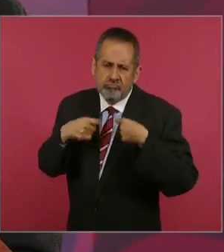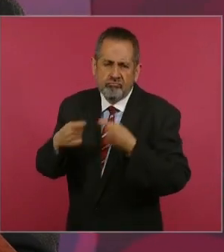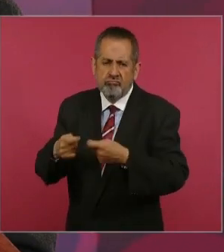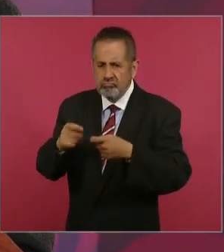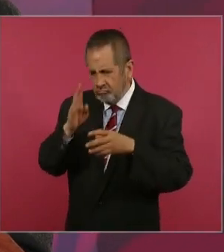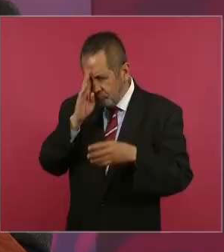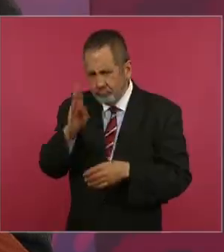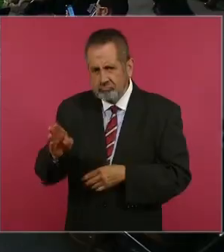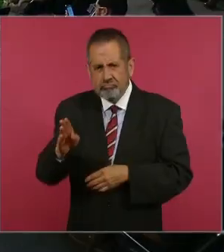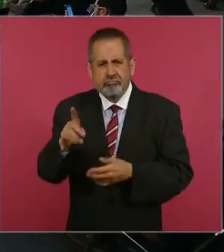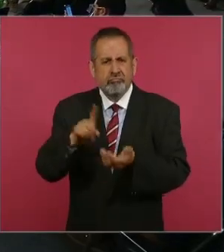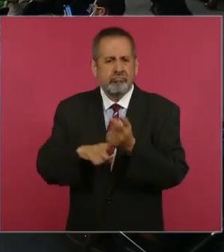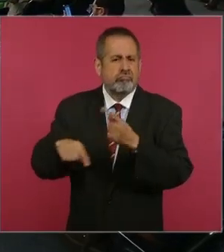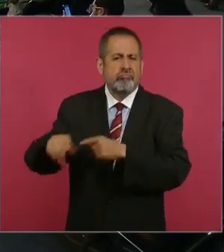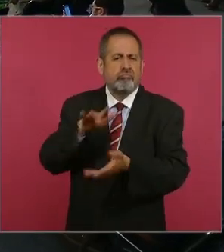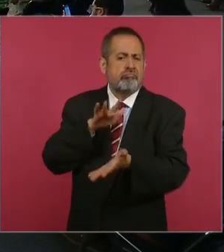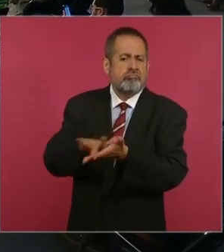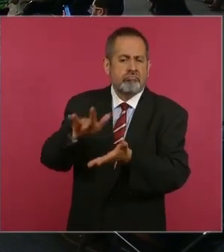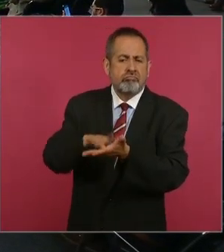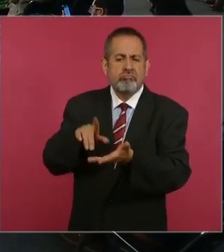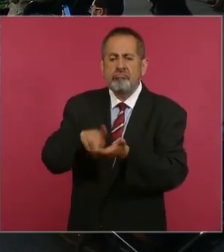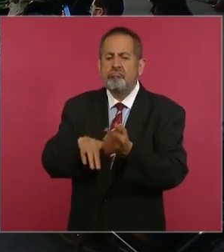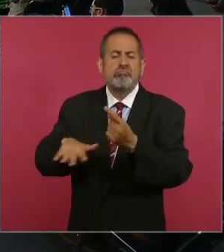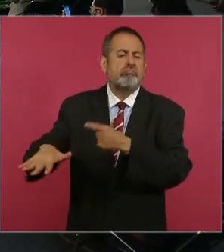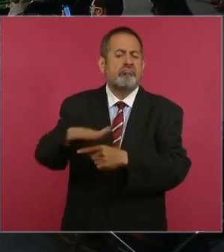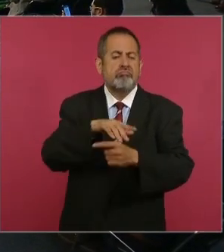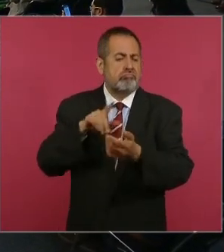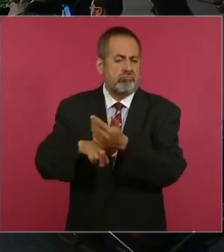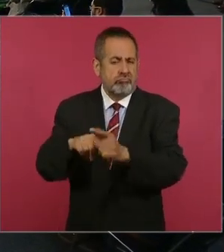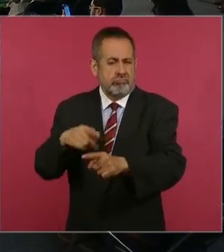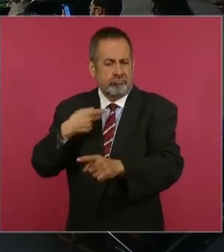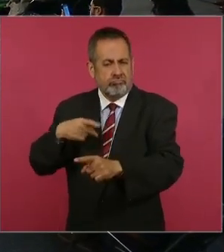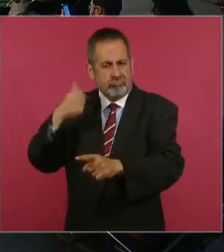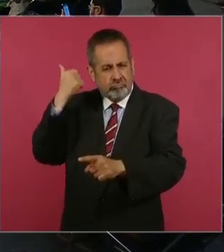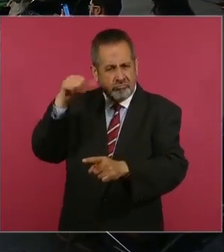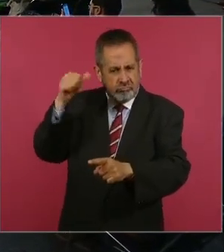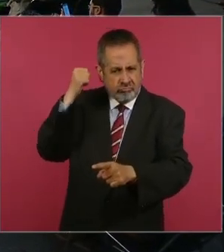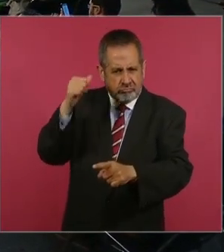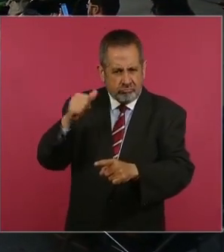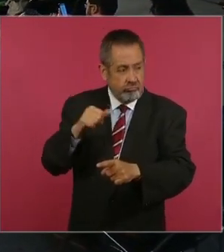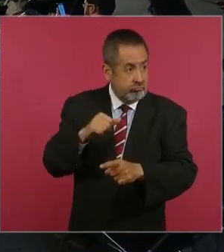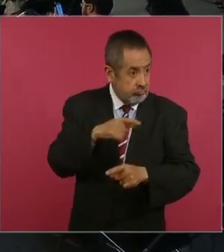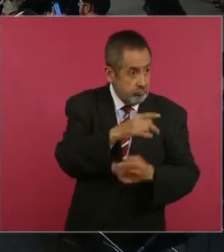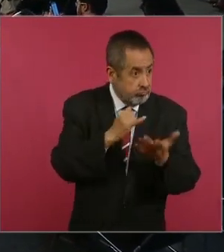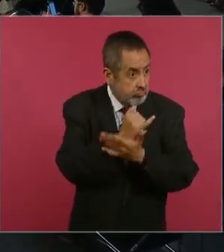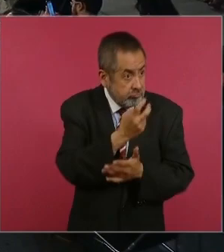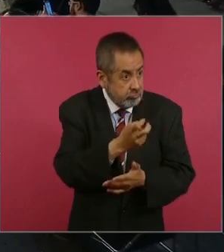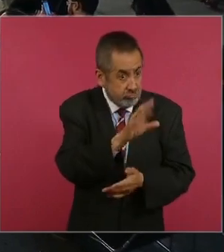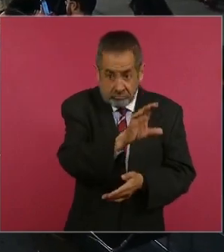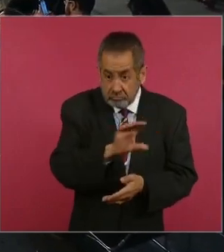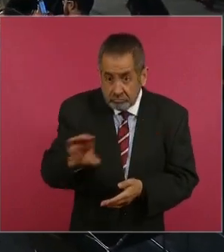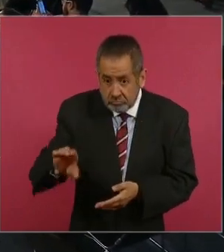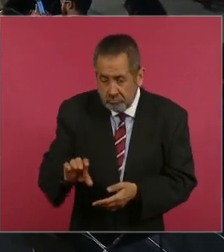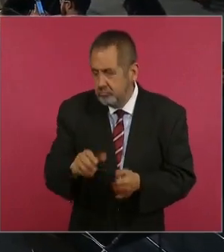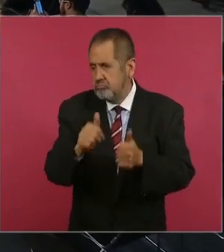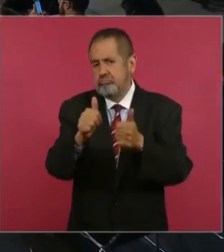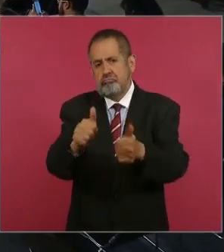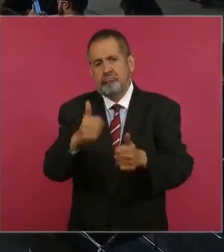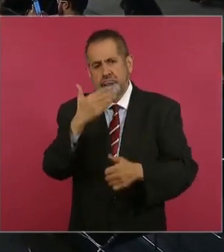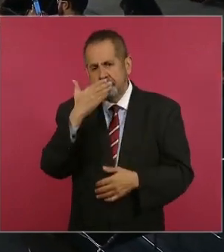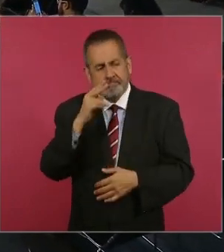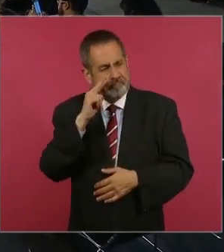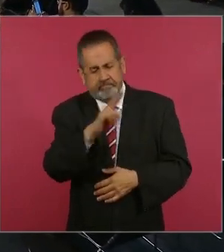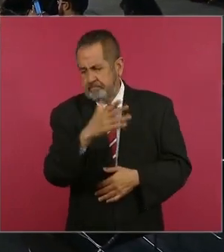destinen Para apoyar a los damnificados de Acapulco lo